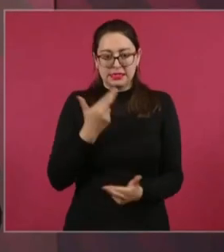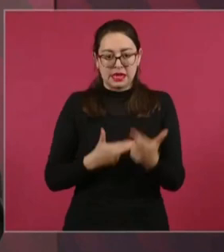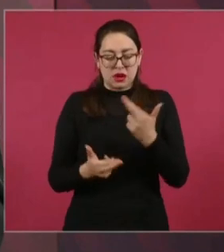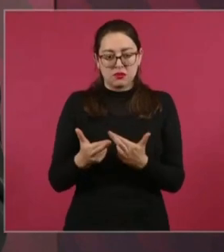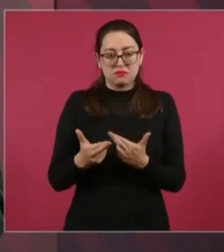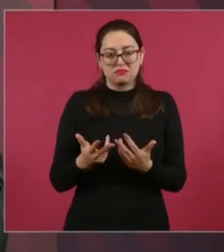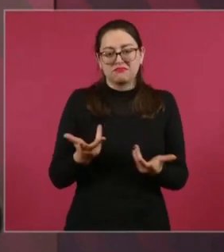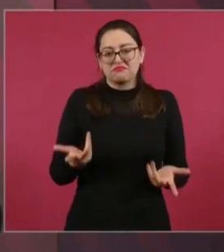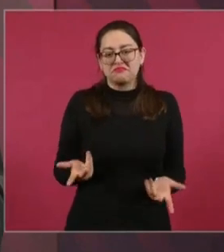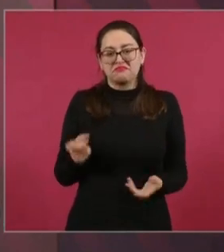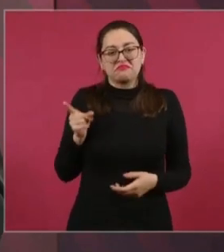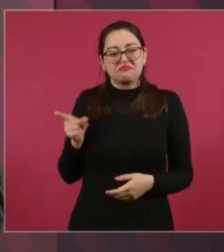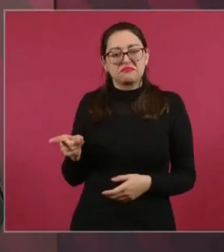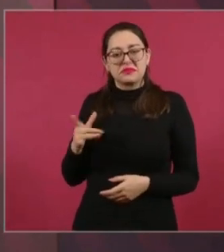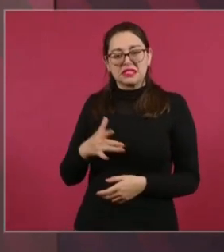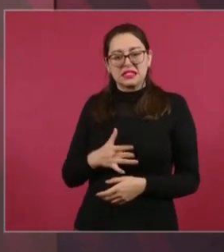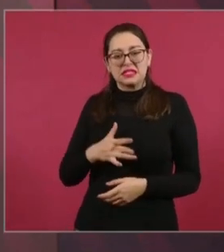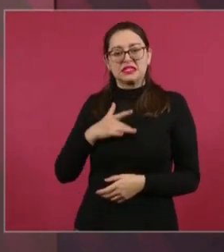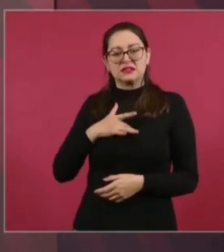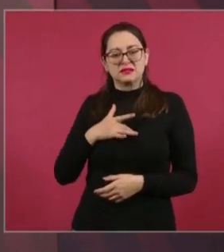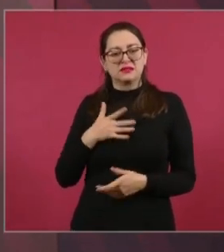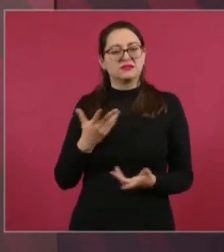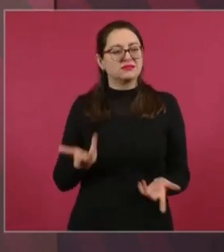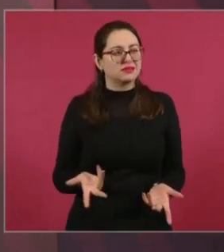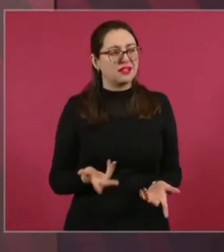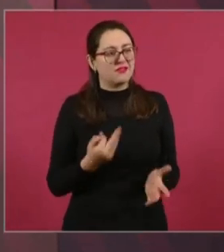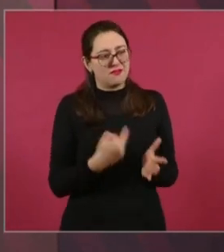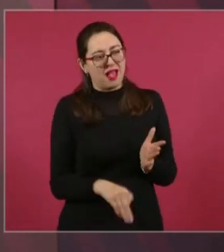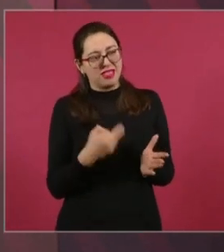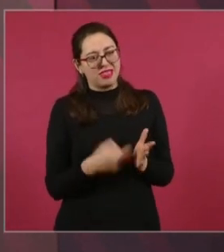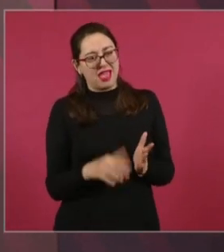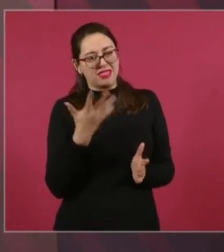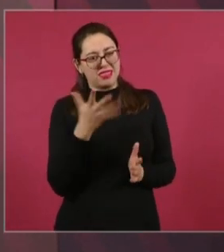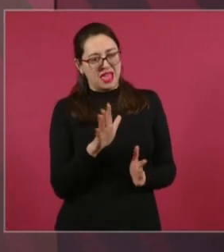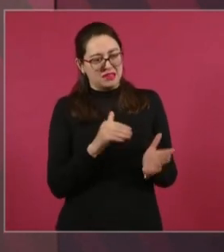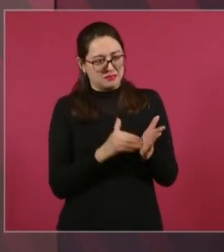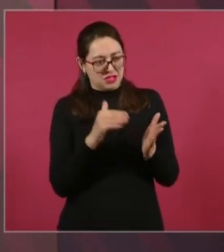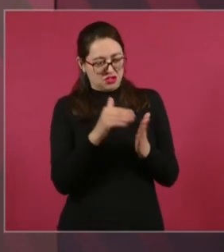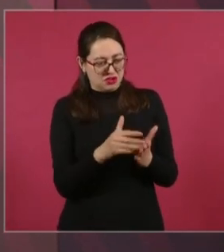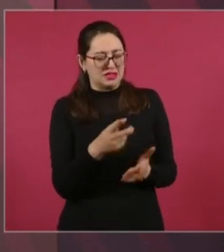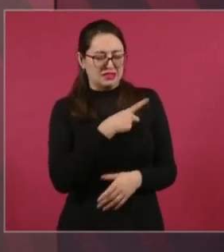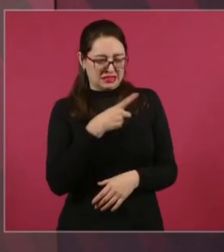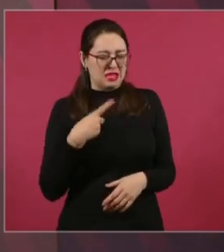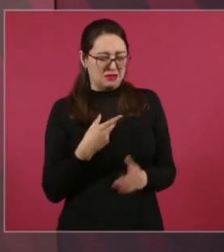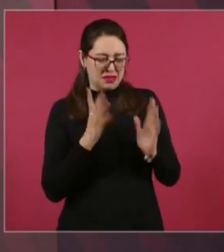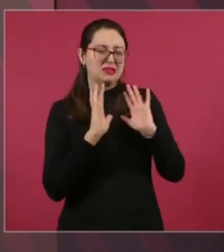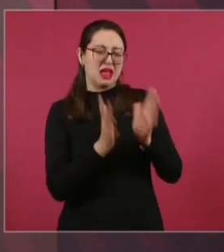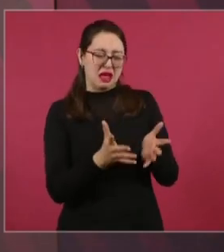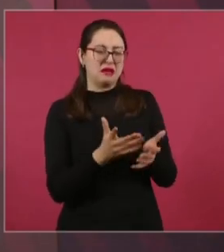el maestro lo que quería era cobrar los 30, Entonces, yo estaba